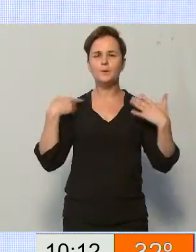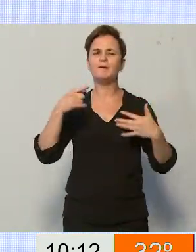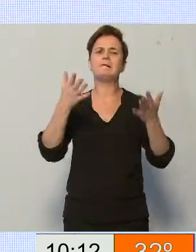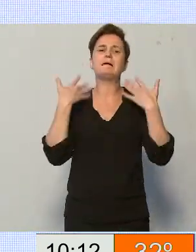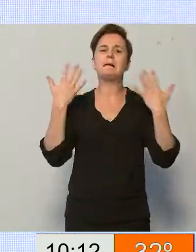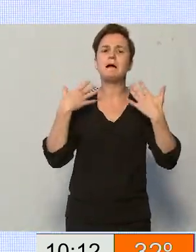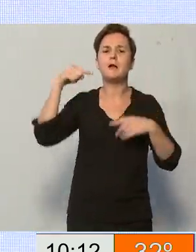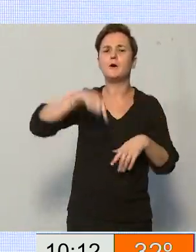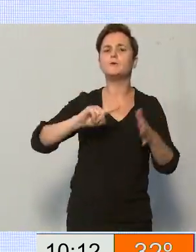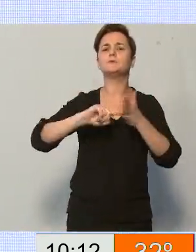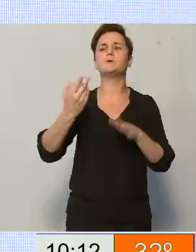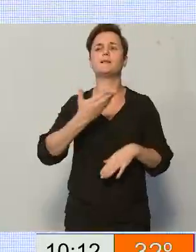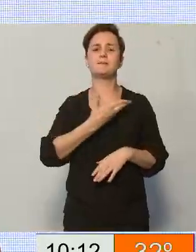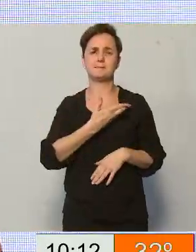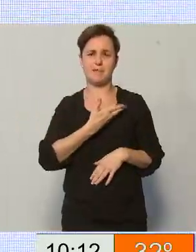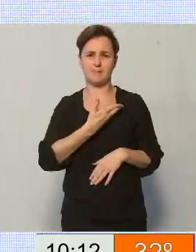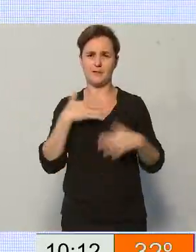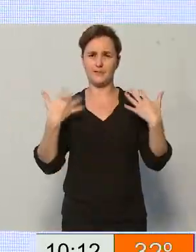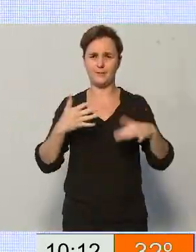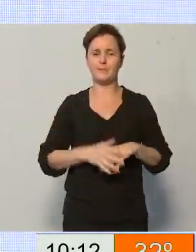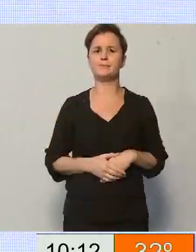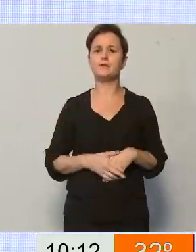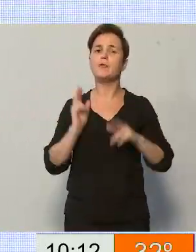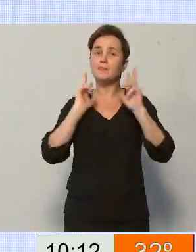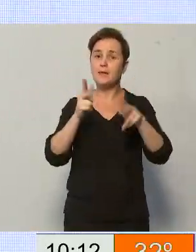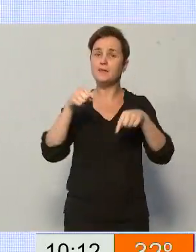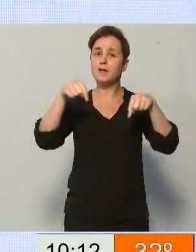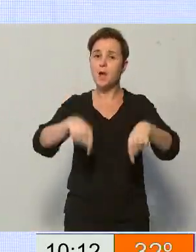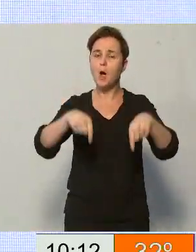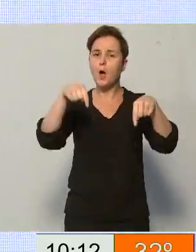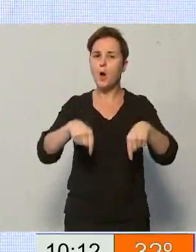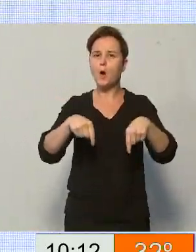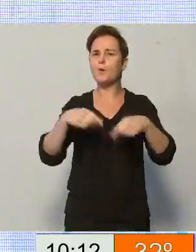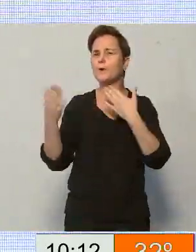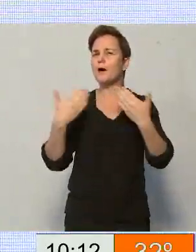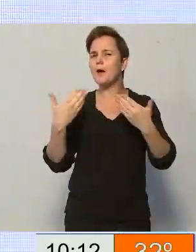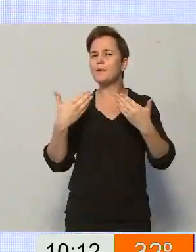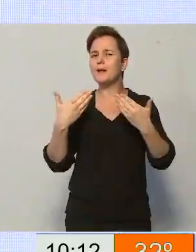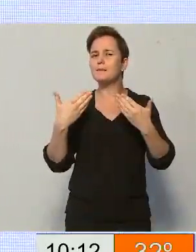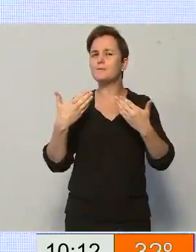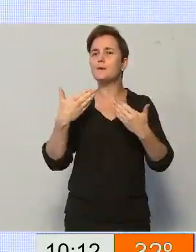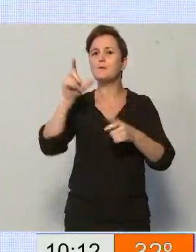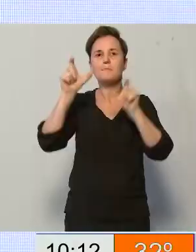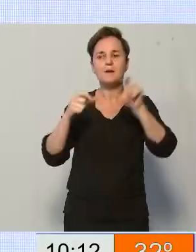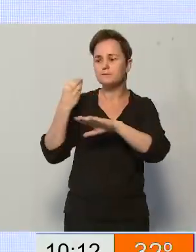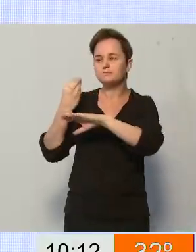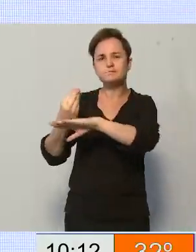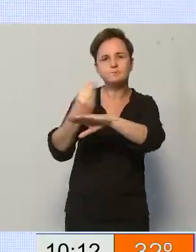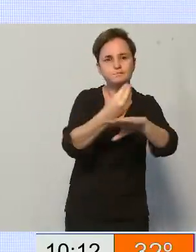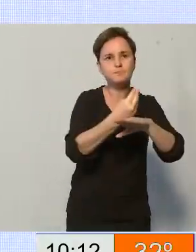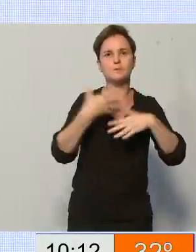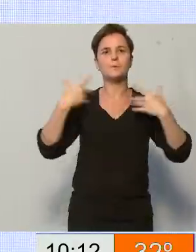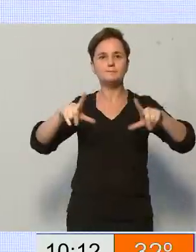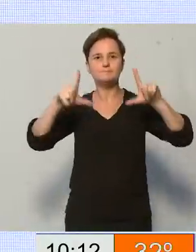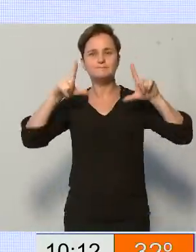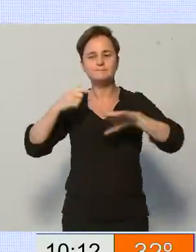calurosa la de hoy en la ciudad de Santa Fe. Y te dije que en el día de hoy íbamos a estar hablando con representantes, con